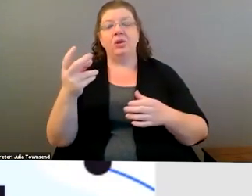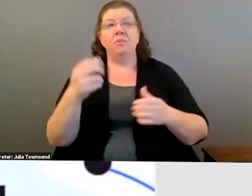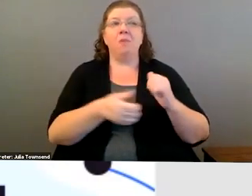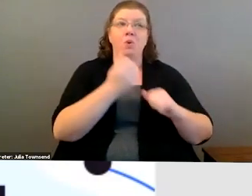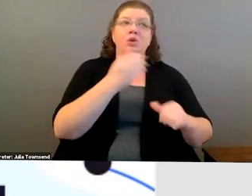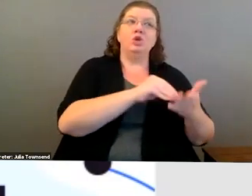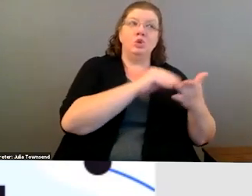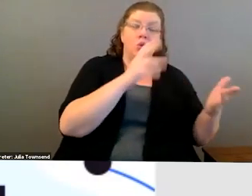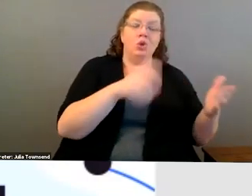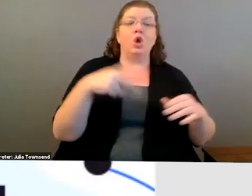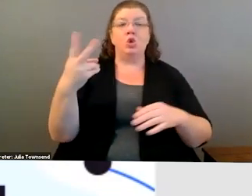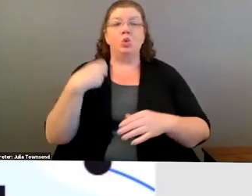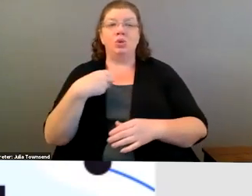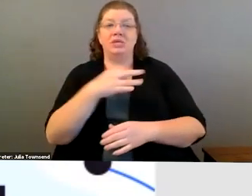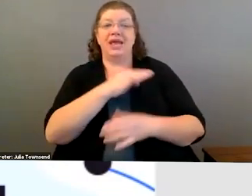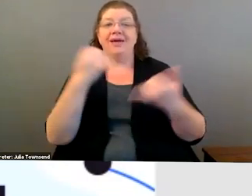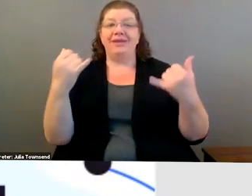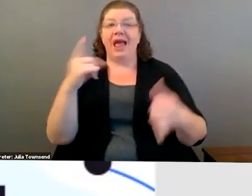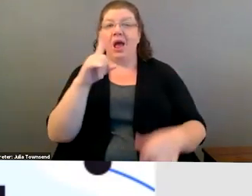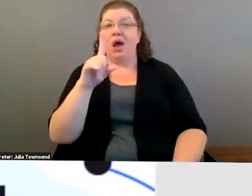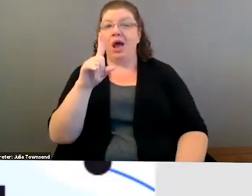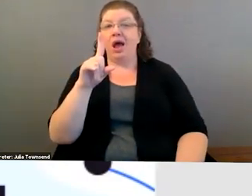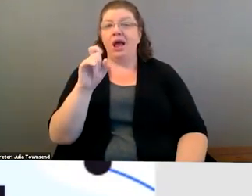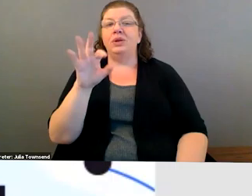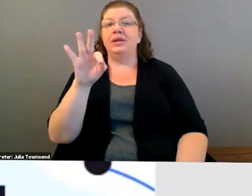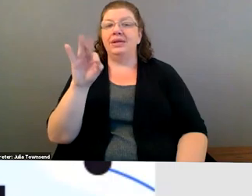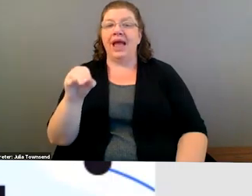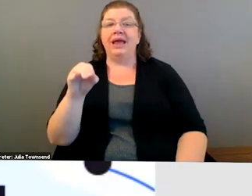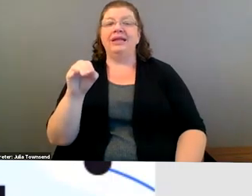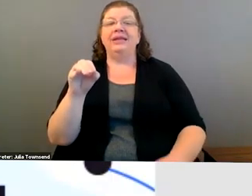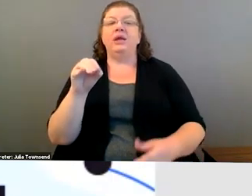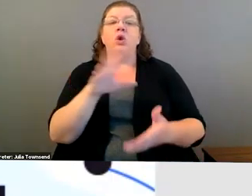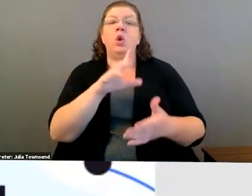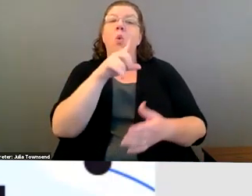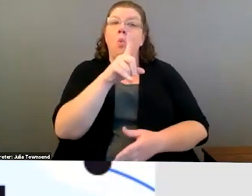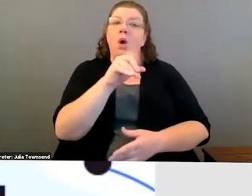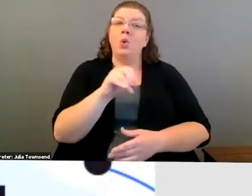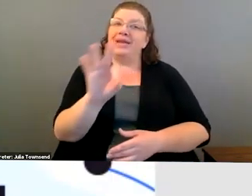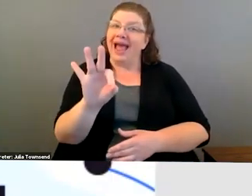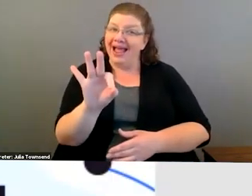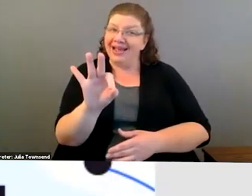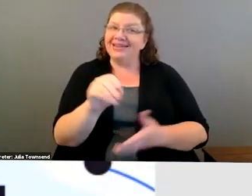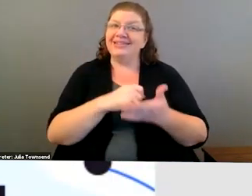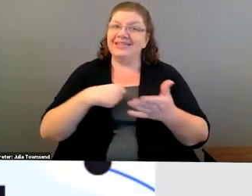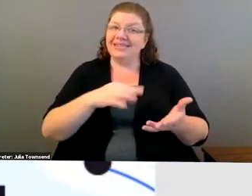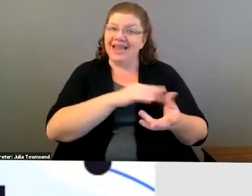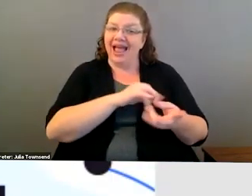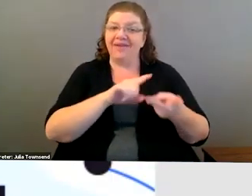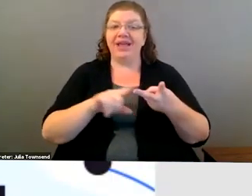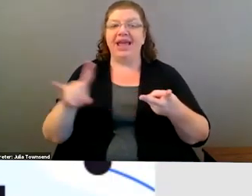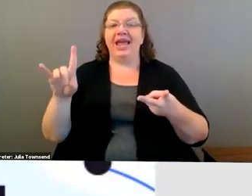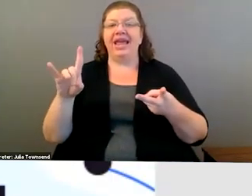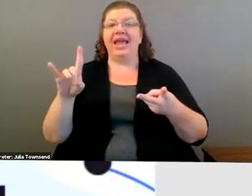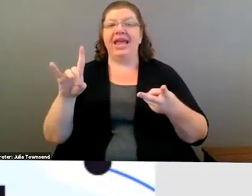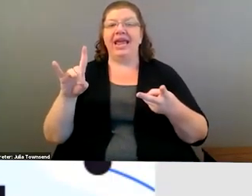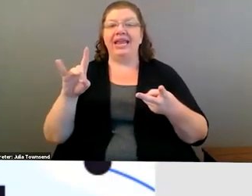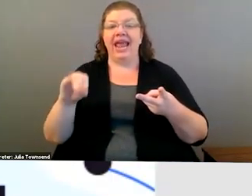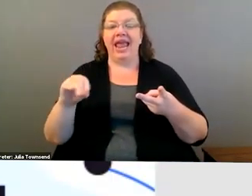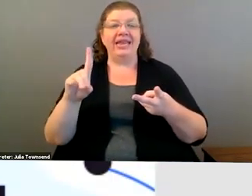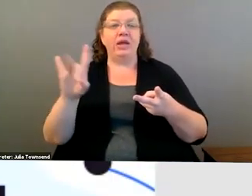estudiantes y dos son del miembros del personal entonces tenemos 190 en total y 81 de ellos son entre estudiantes